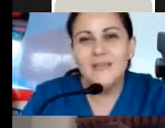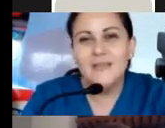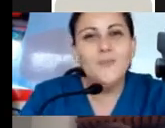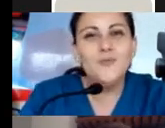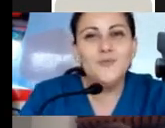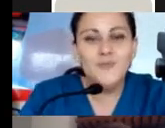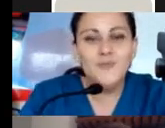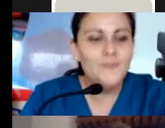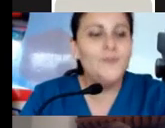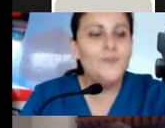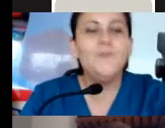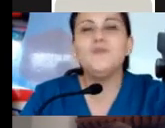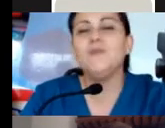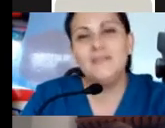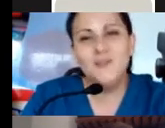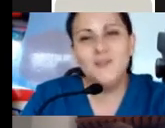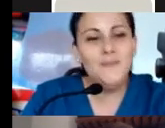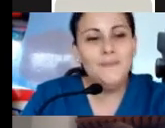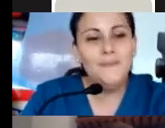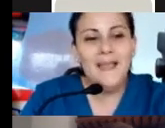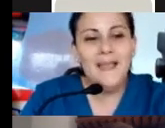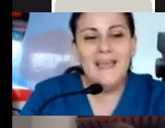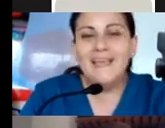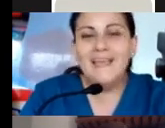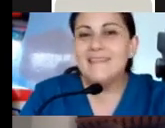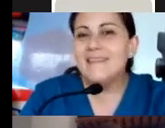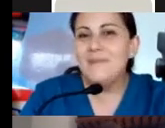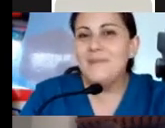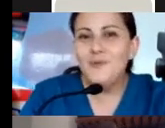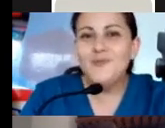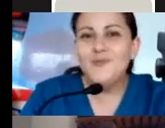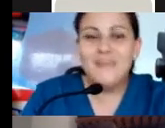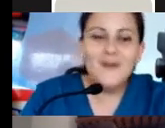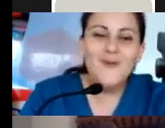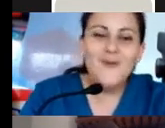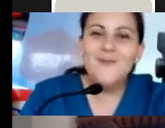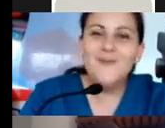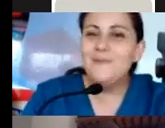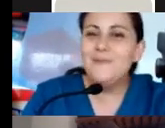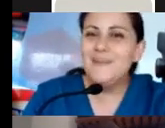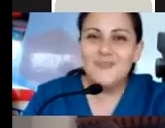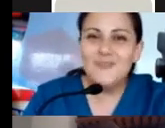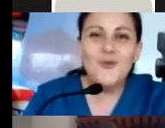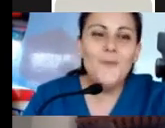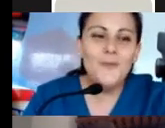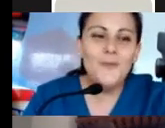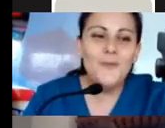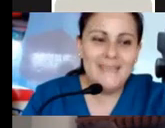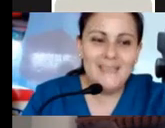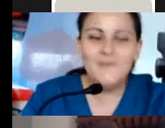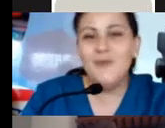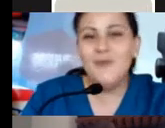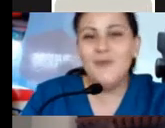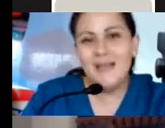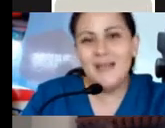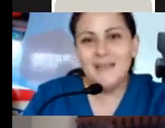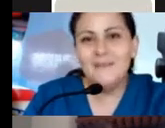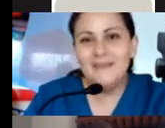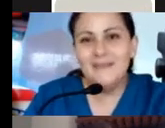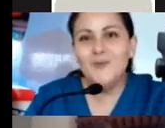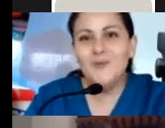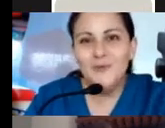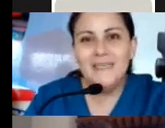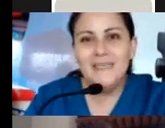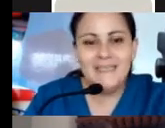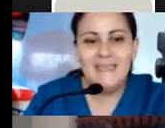se conectaron por su tiempo, por su atención. En este gremio uno siempre conoce personas que son comprometidas por alcanzar